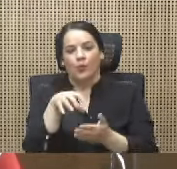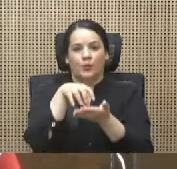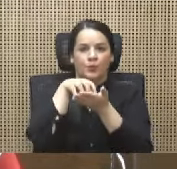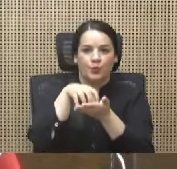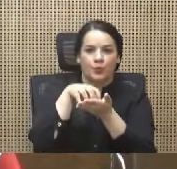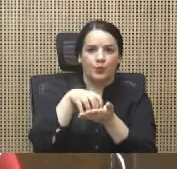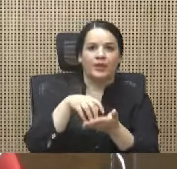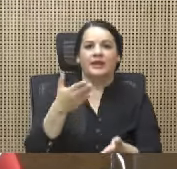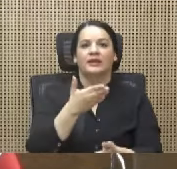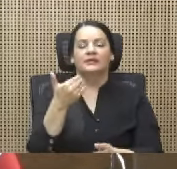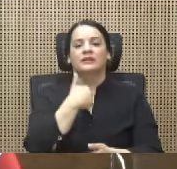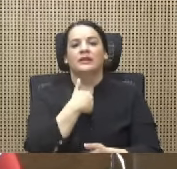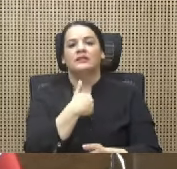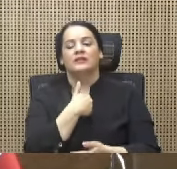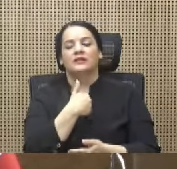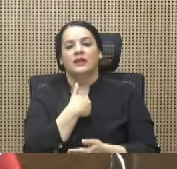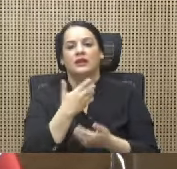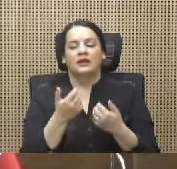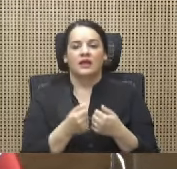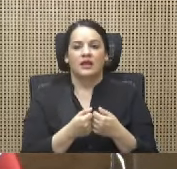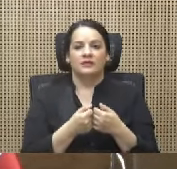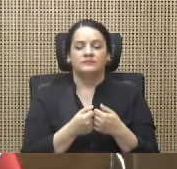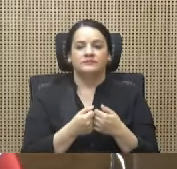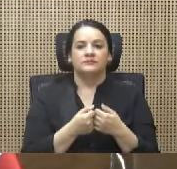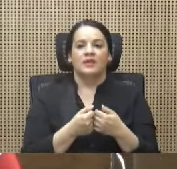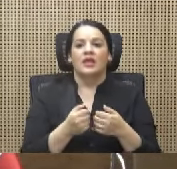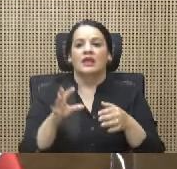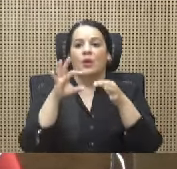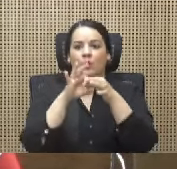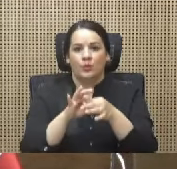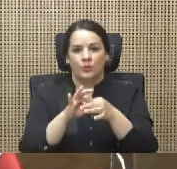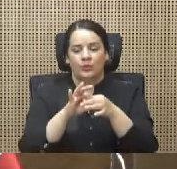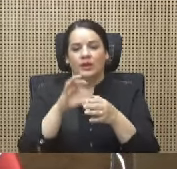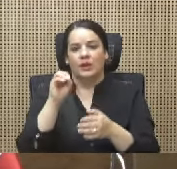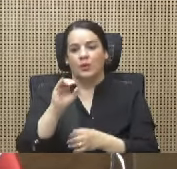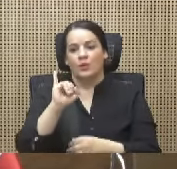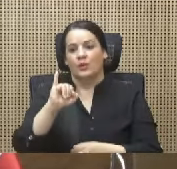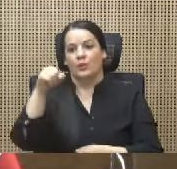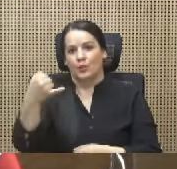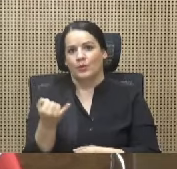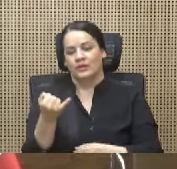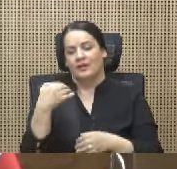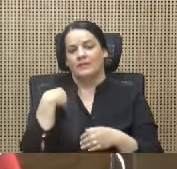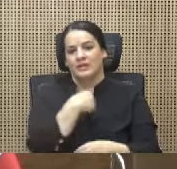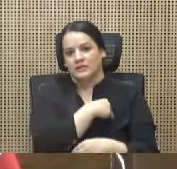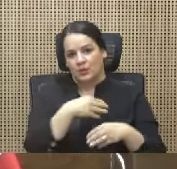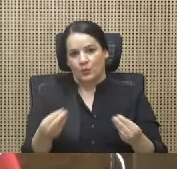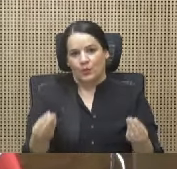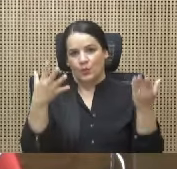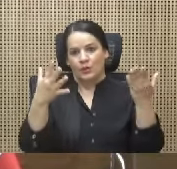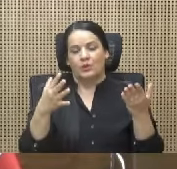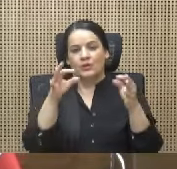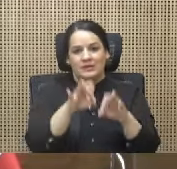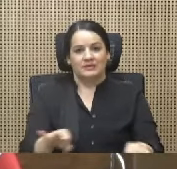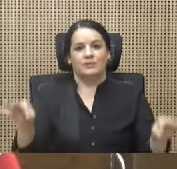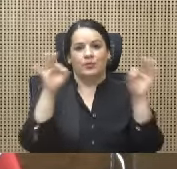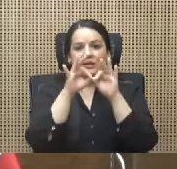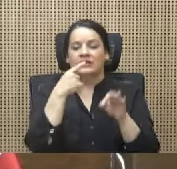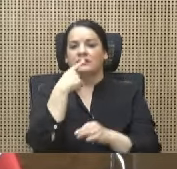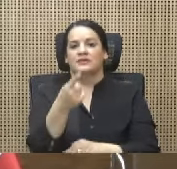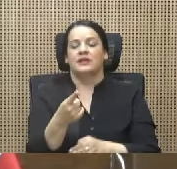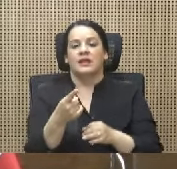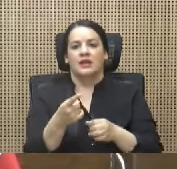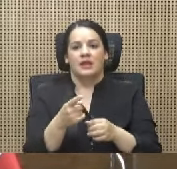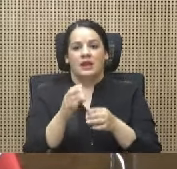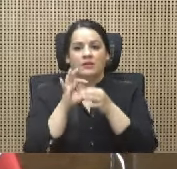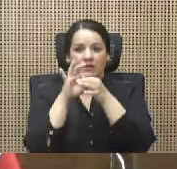que se tenga que amarrar al organismo de investigación judicial del Ministerio Público, decirles que es importante indicar que bajo lo